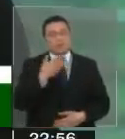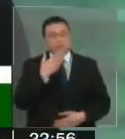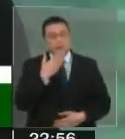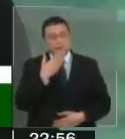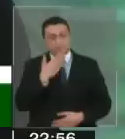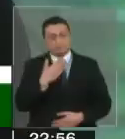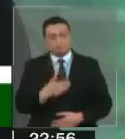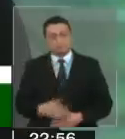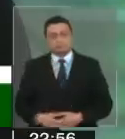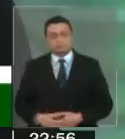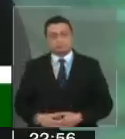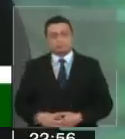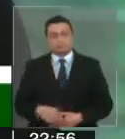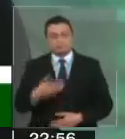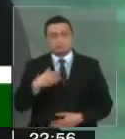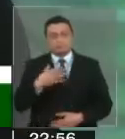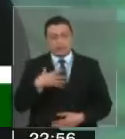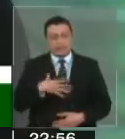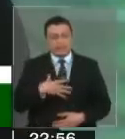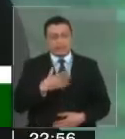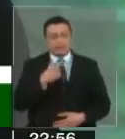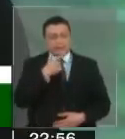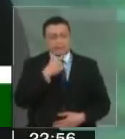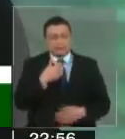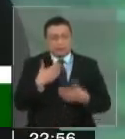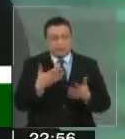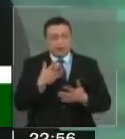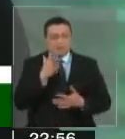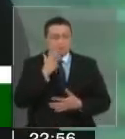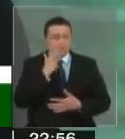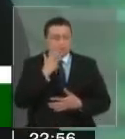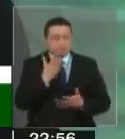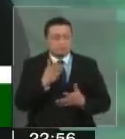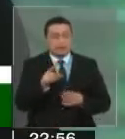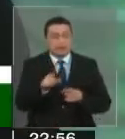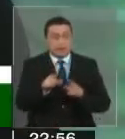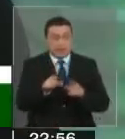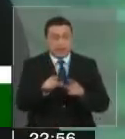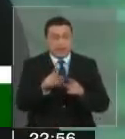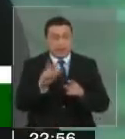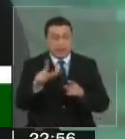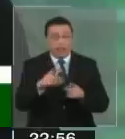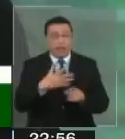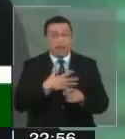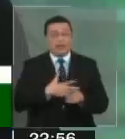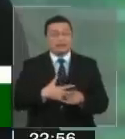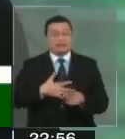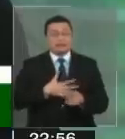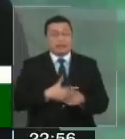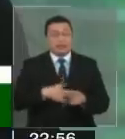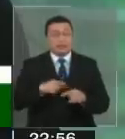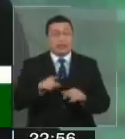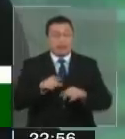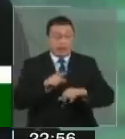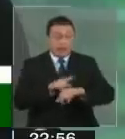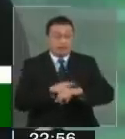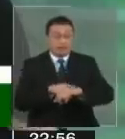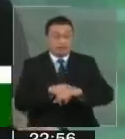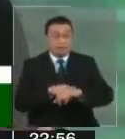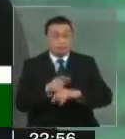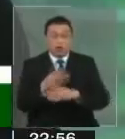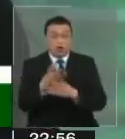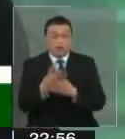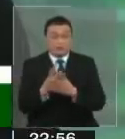también quiero ser súper generosa y que cuando él sienta que su ciclo